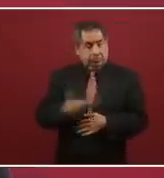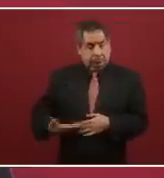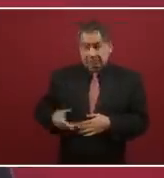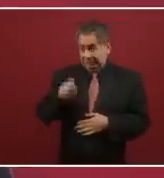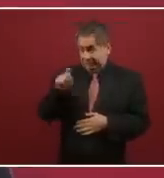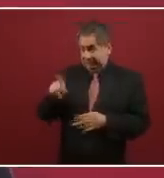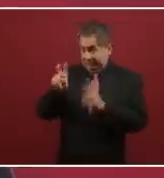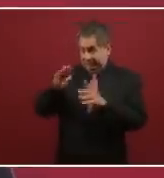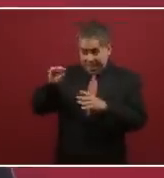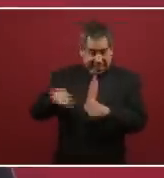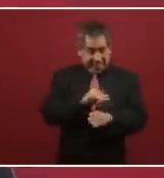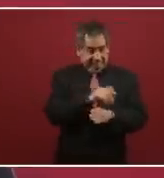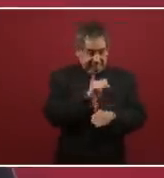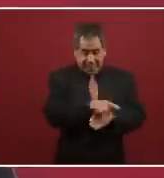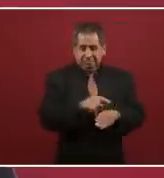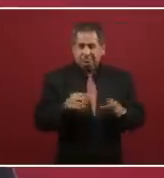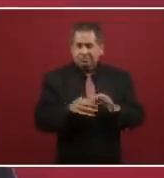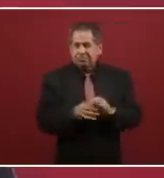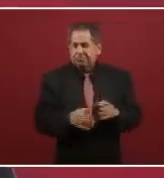presidentes.